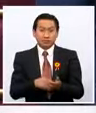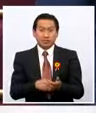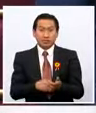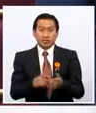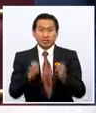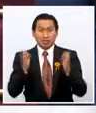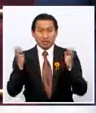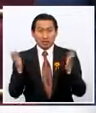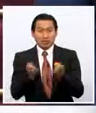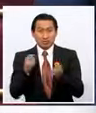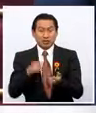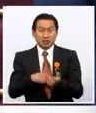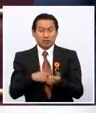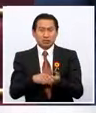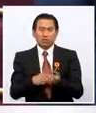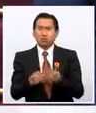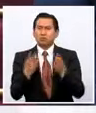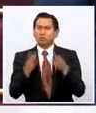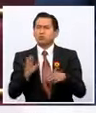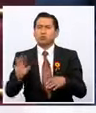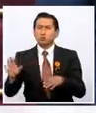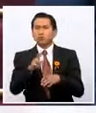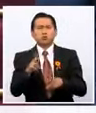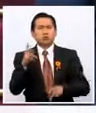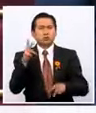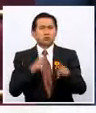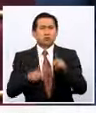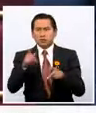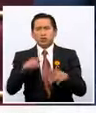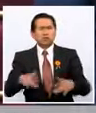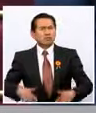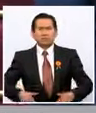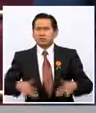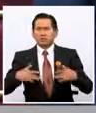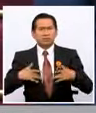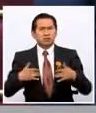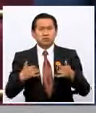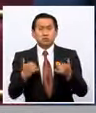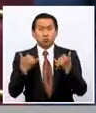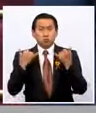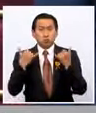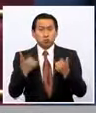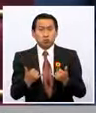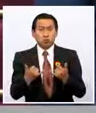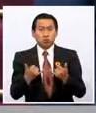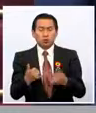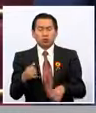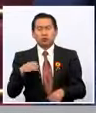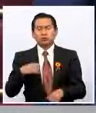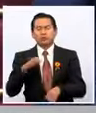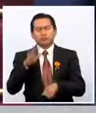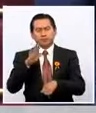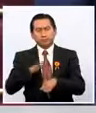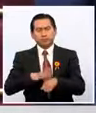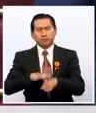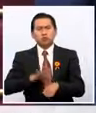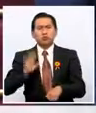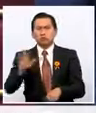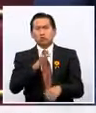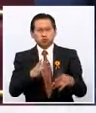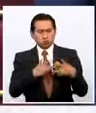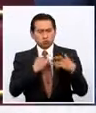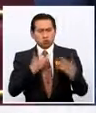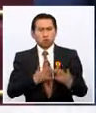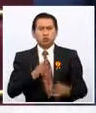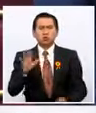que viven millones de personas que hoy hago el llamado al corazón y a la